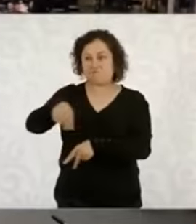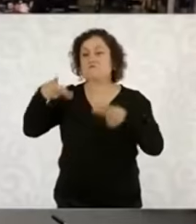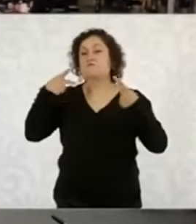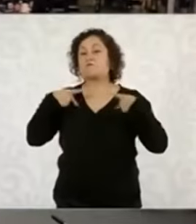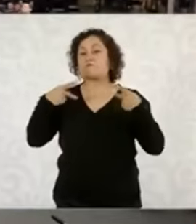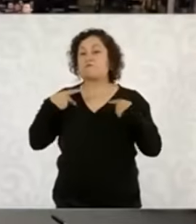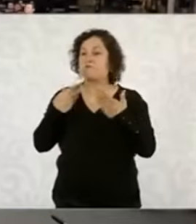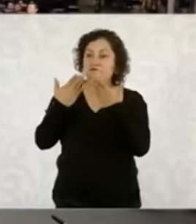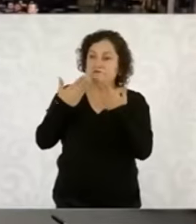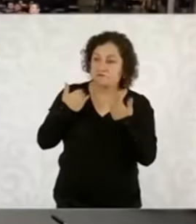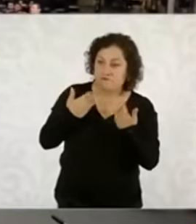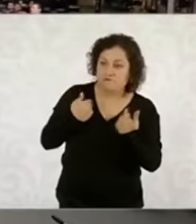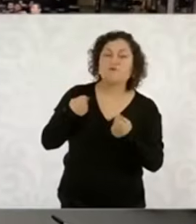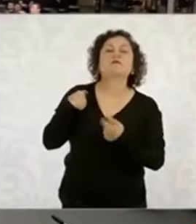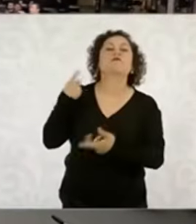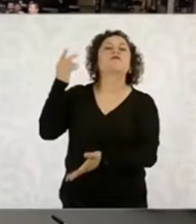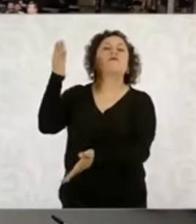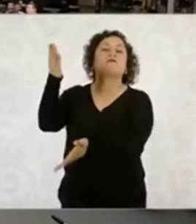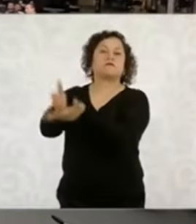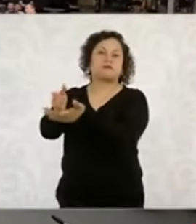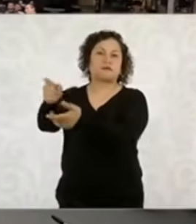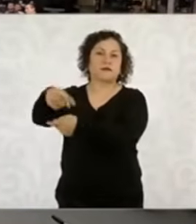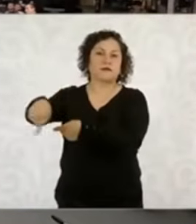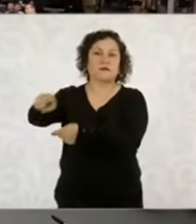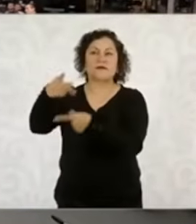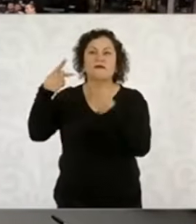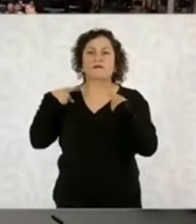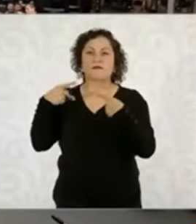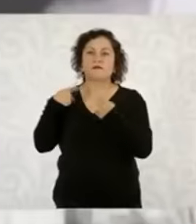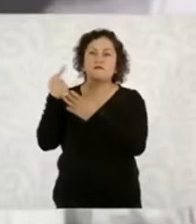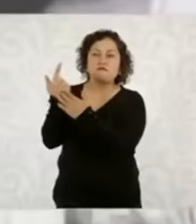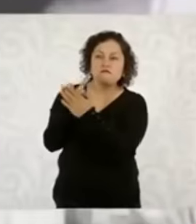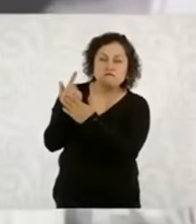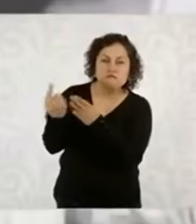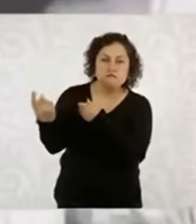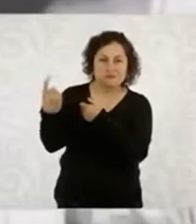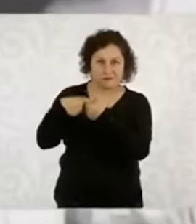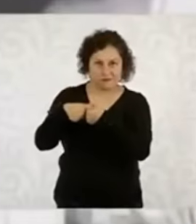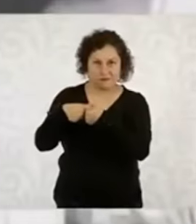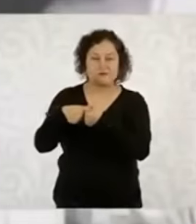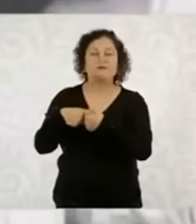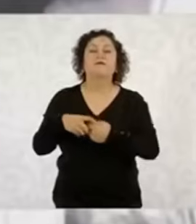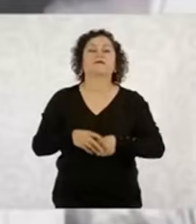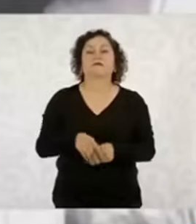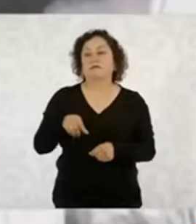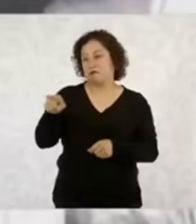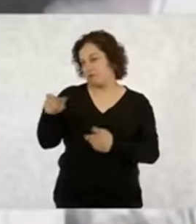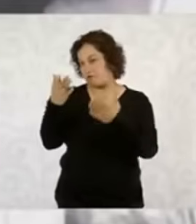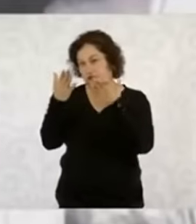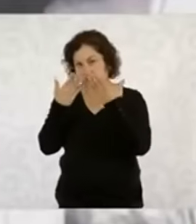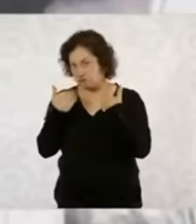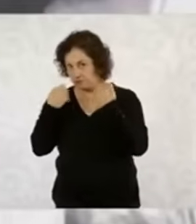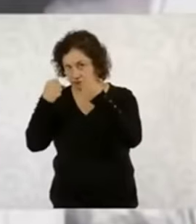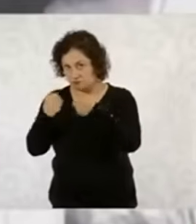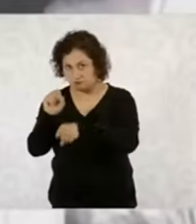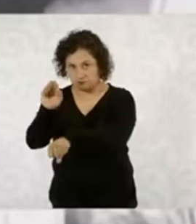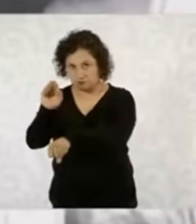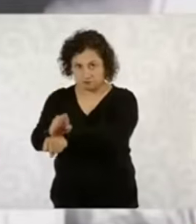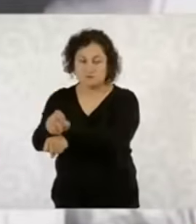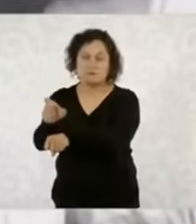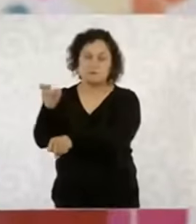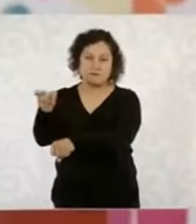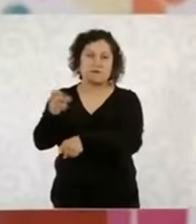al programa de vivienda de los no derechohabientes. Se establecerán en una convocatoria que